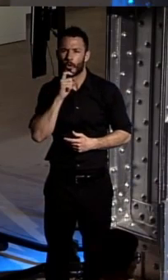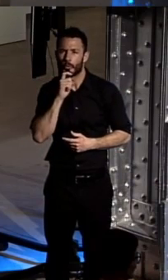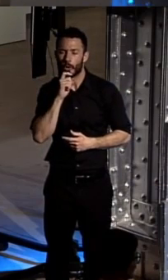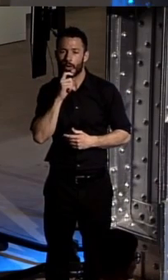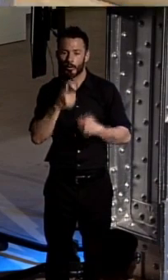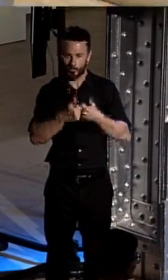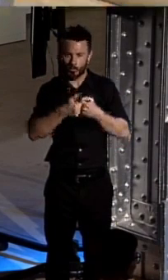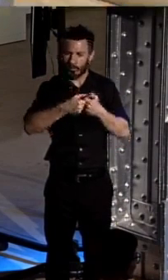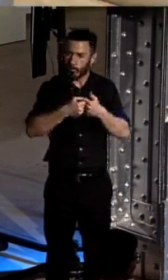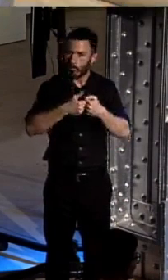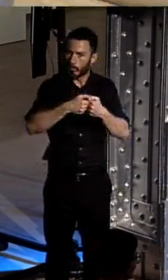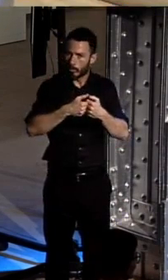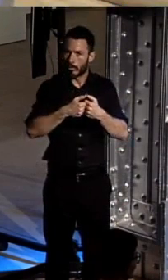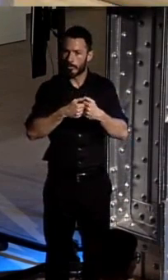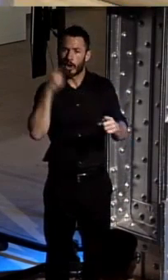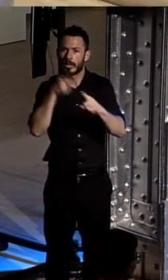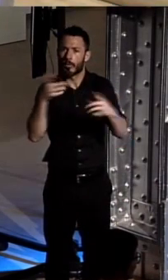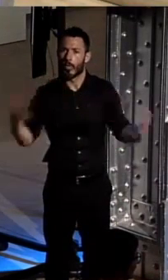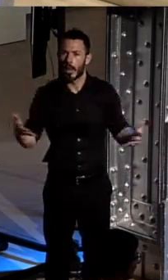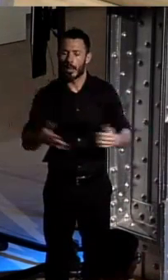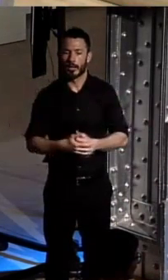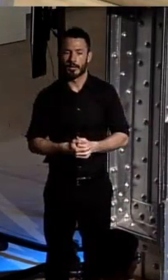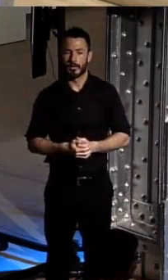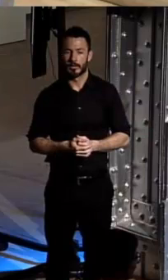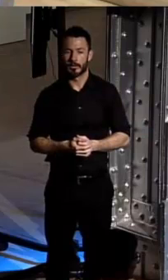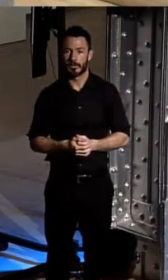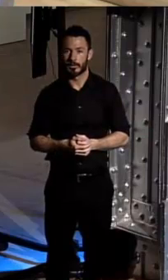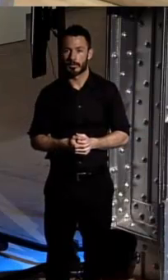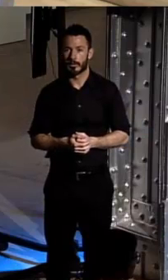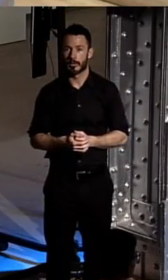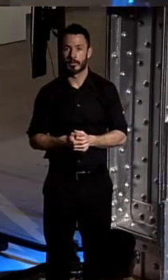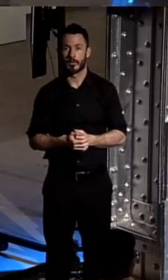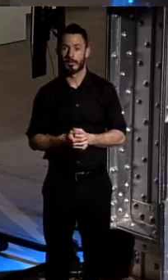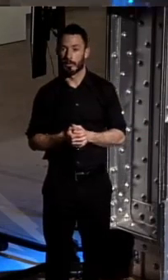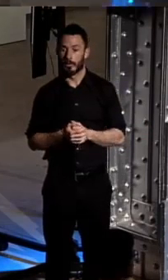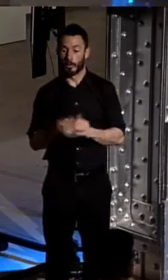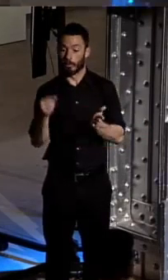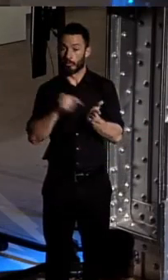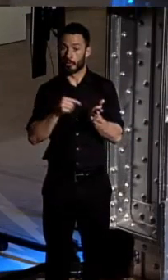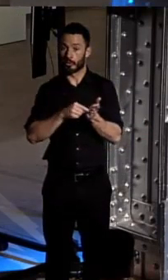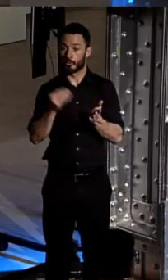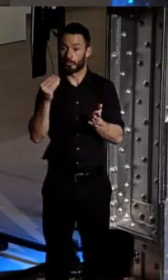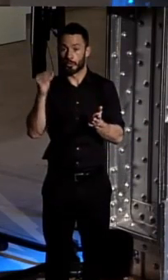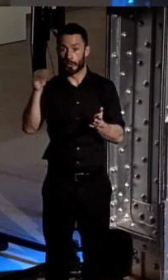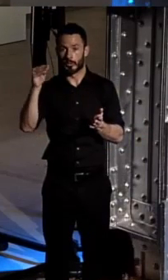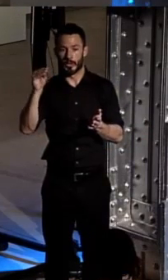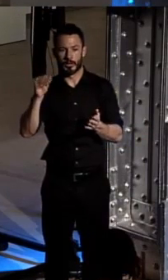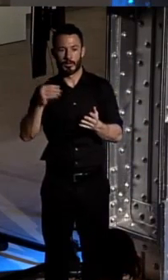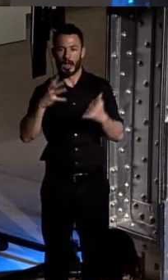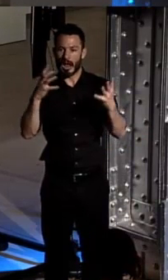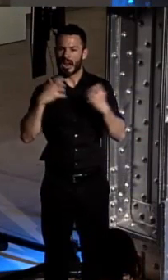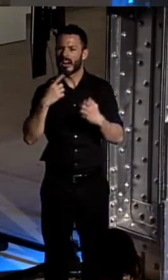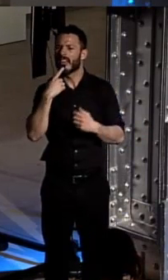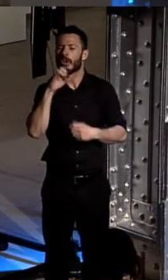el pulgar del otro. ¿Y cuál era el objetivo? Ir sumando puntos. Ir sumando. ¿Quién dijo ganar? Ganar,